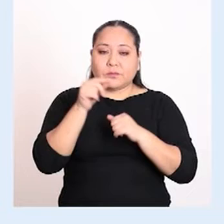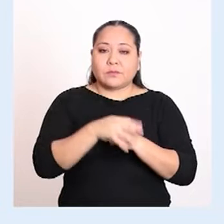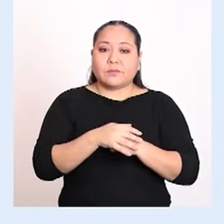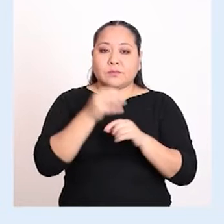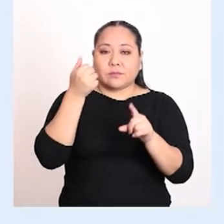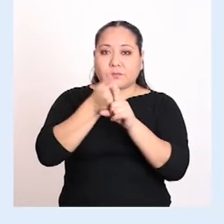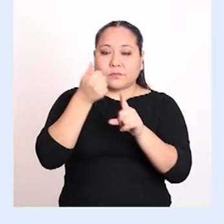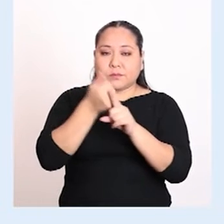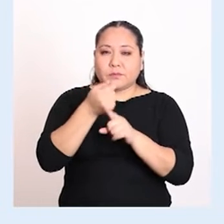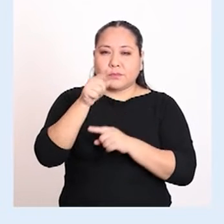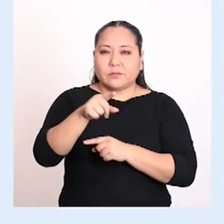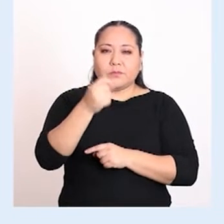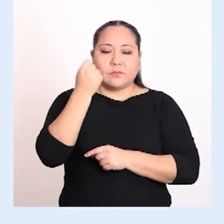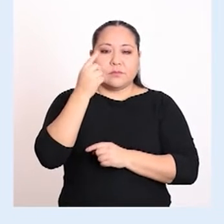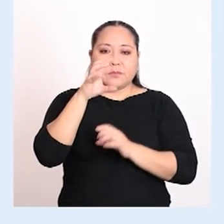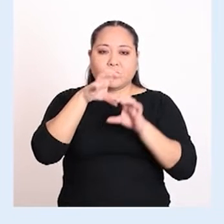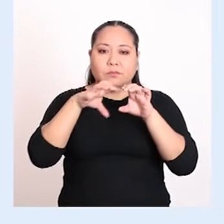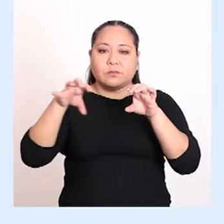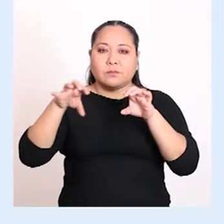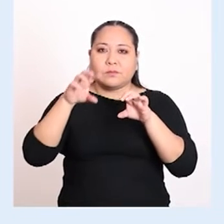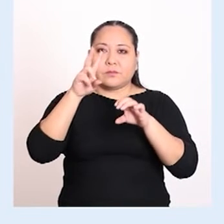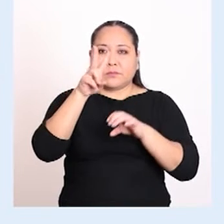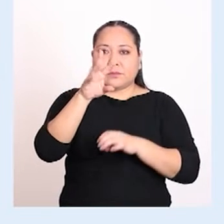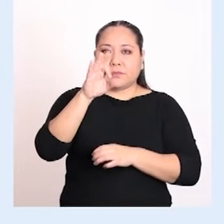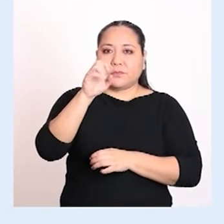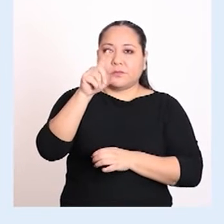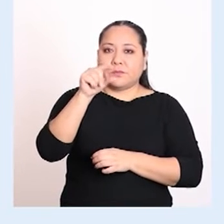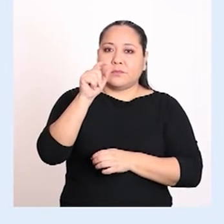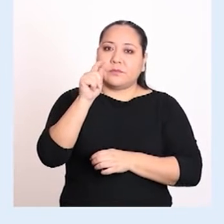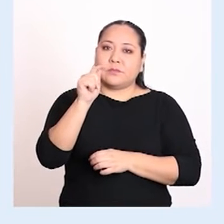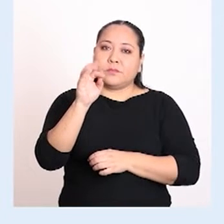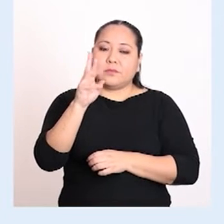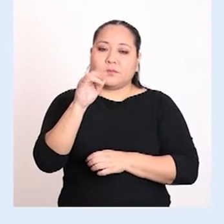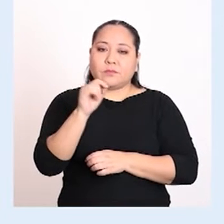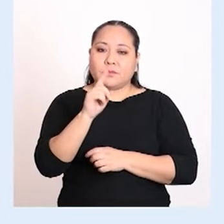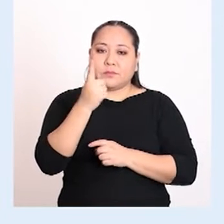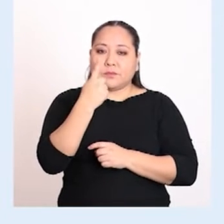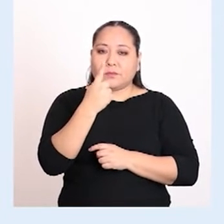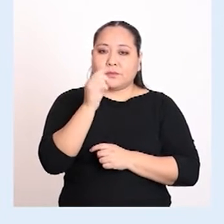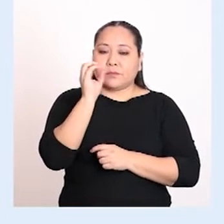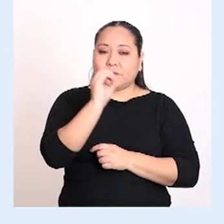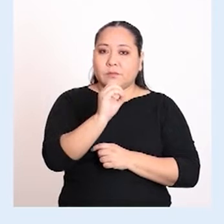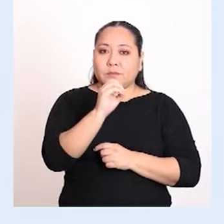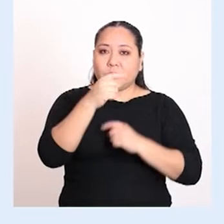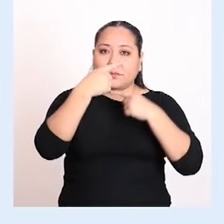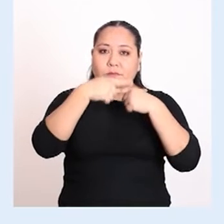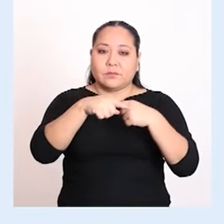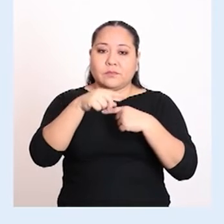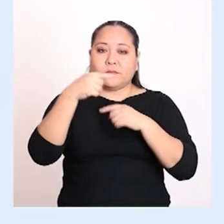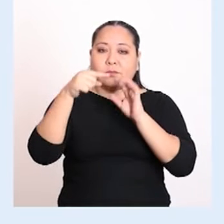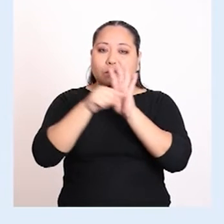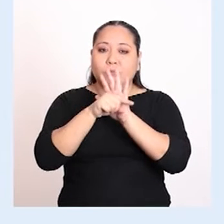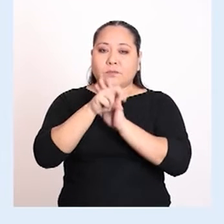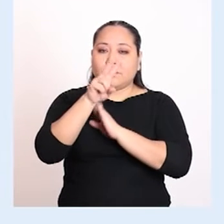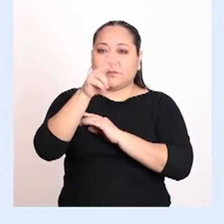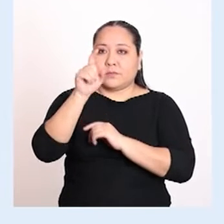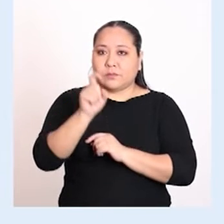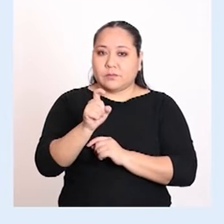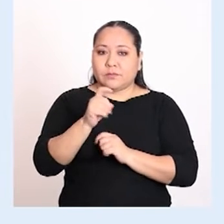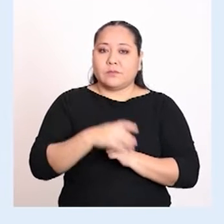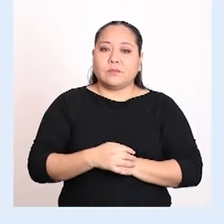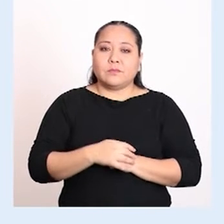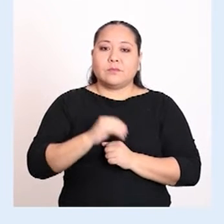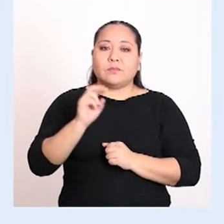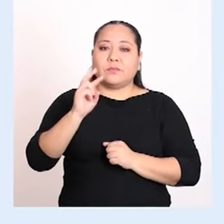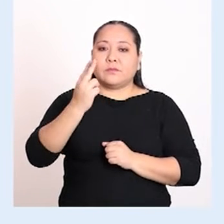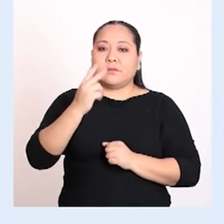por propiedad, se tiene dos factores. El primer factor es 0 igual a menos 2x y